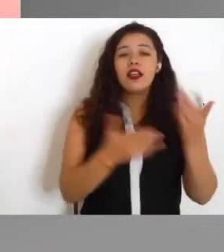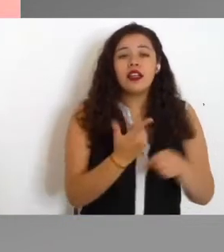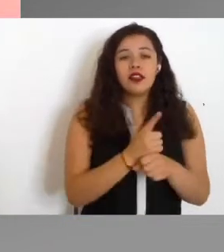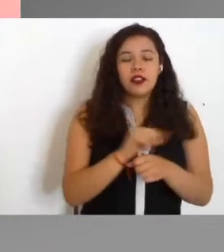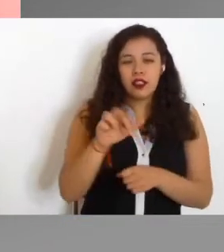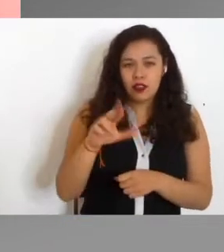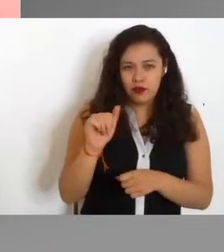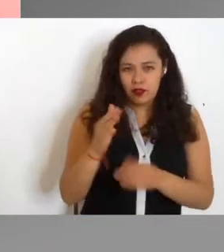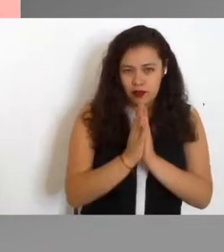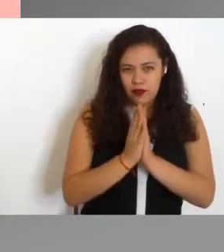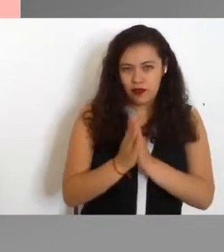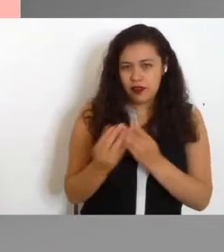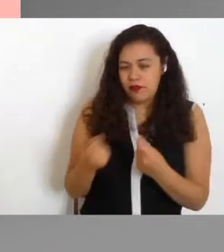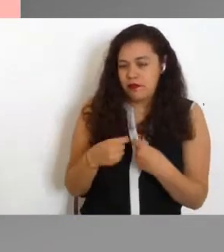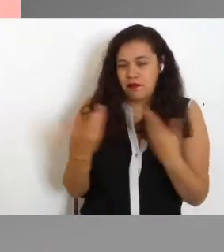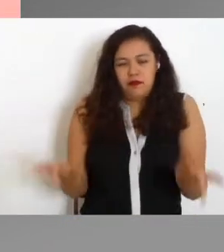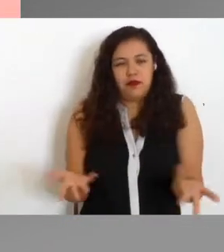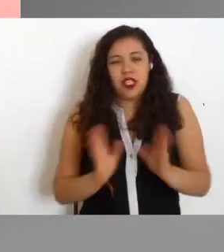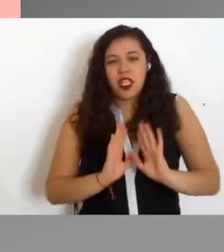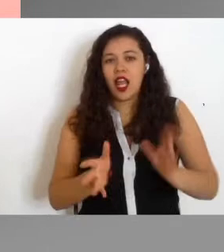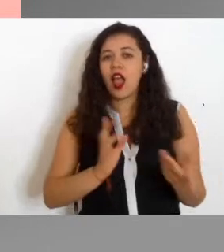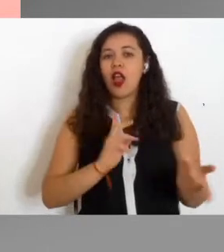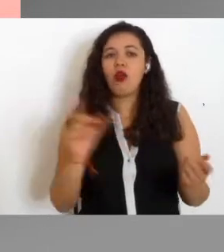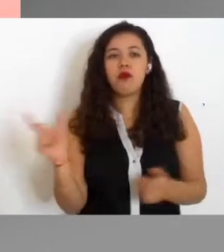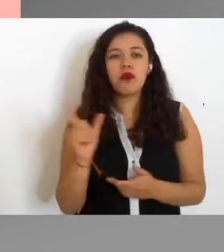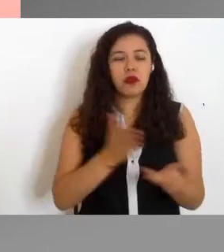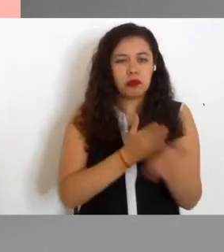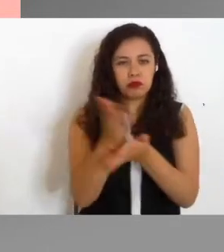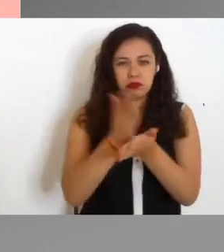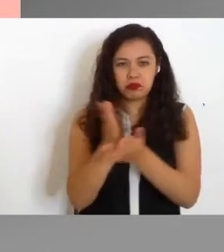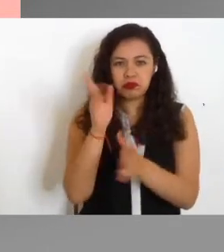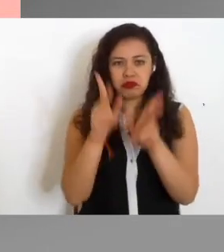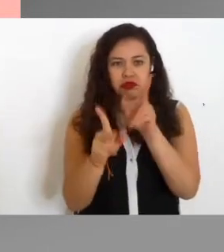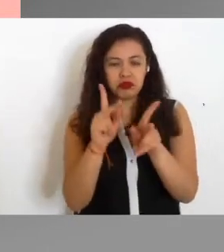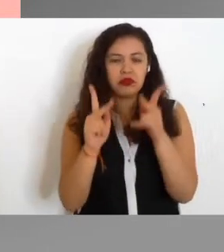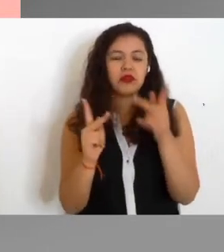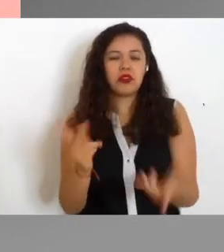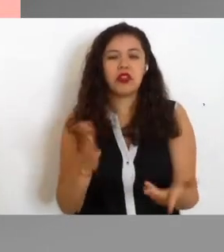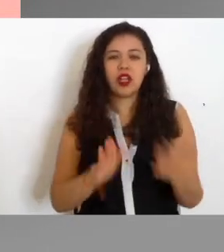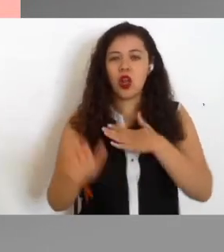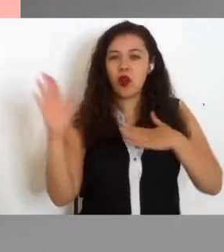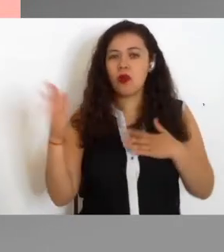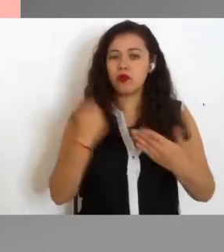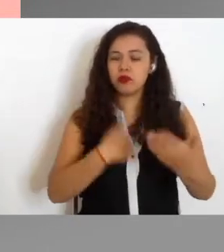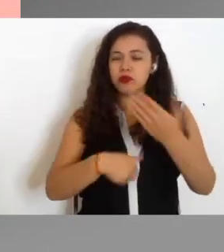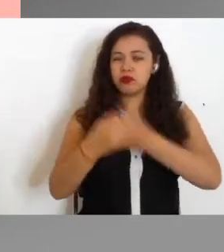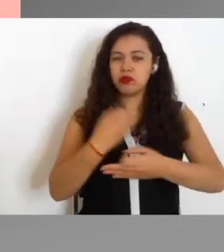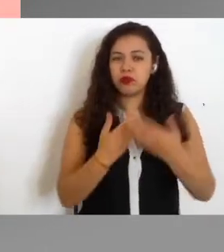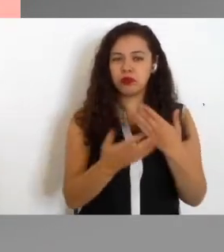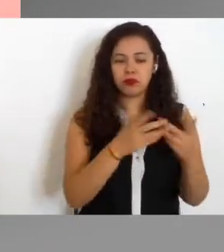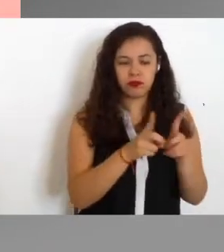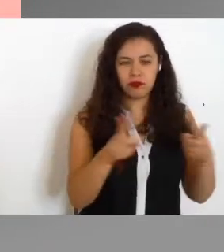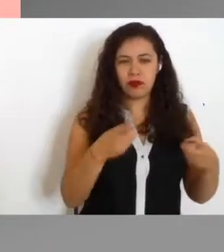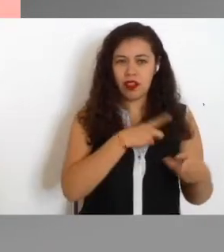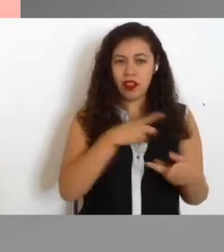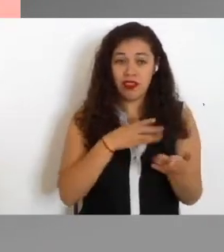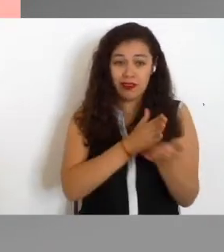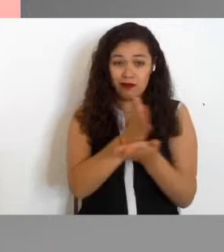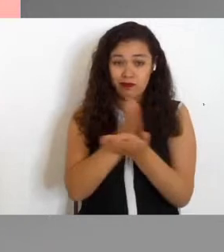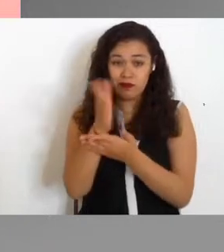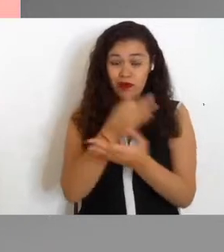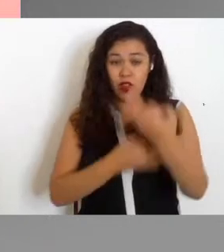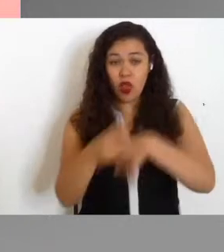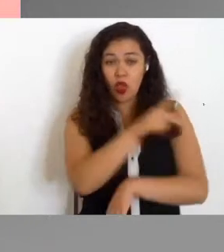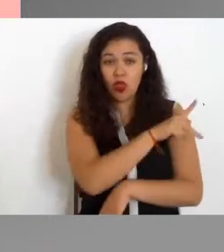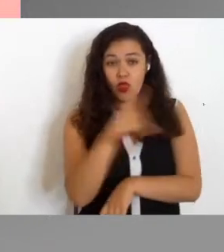muchas gracias. Pues, en efecto, cuando hablemos de accesibilidad, el compromiso que cualquier acción que desarrollamos tiene que ser accesible. Accesible para todas y